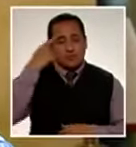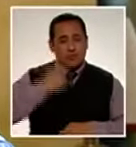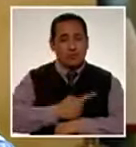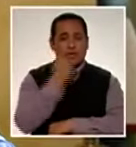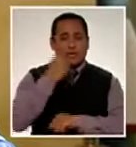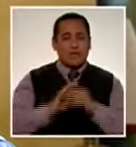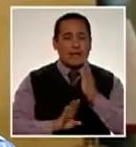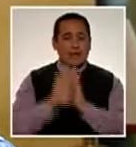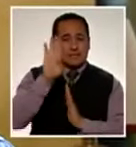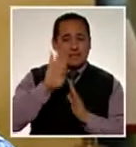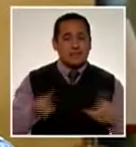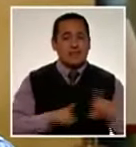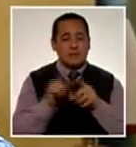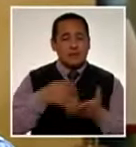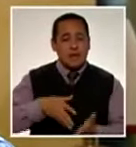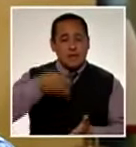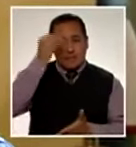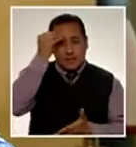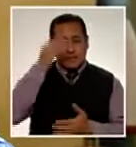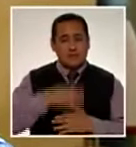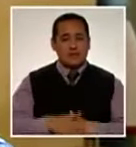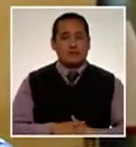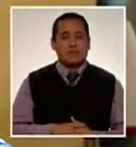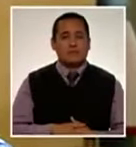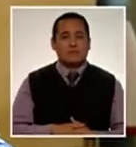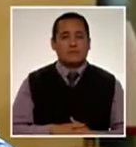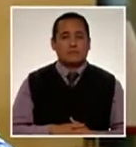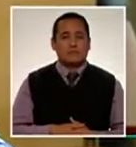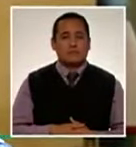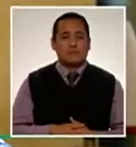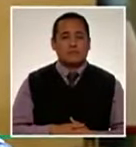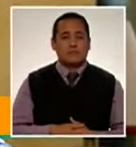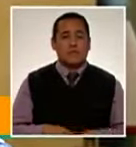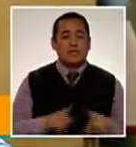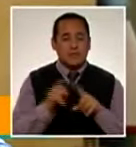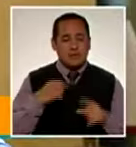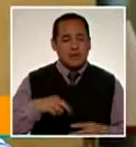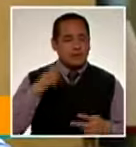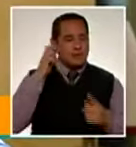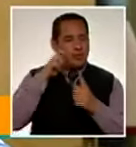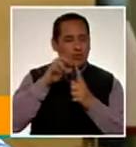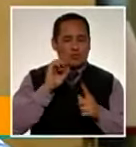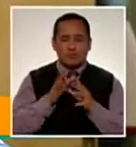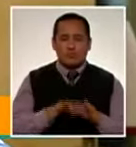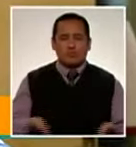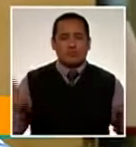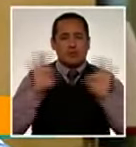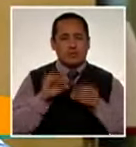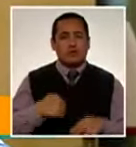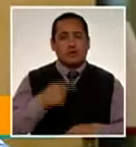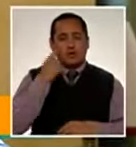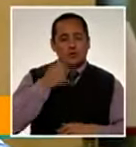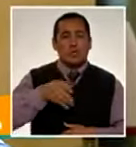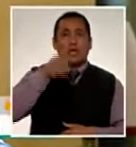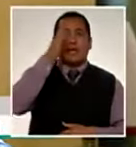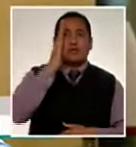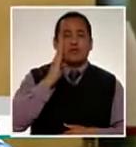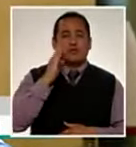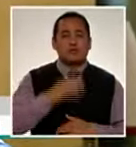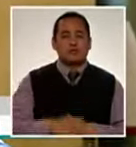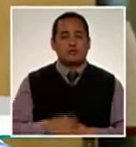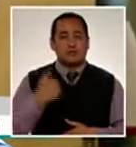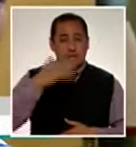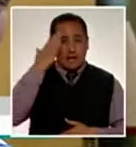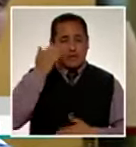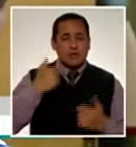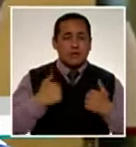es un día para crecer, para aprender. And the greatest purpose for me is to know God. Y el propósito más grande que tengo es conocer a Dios. To